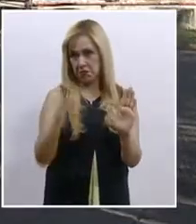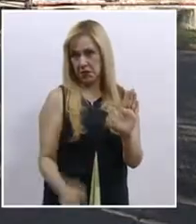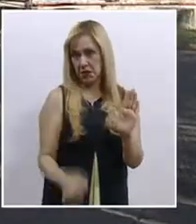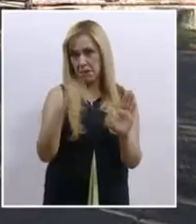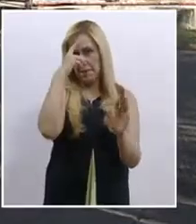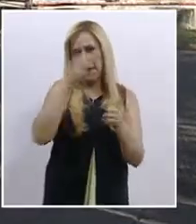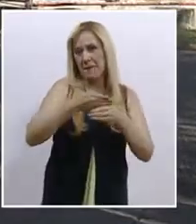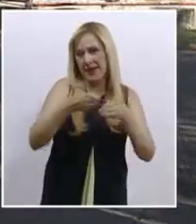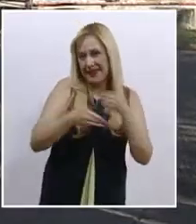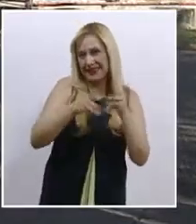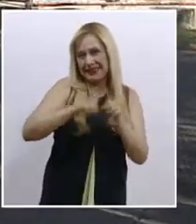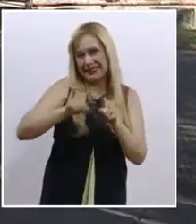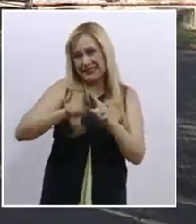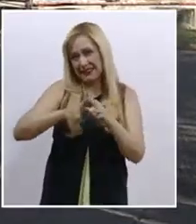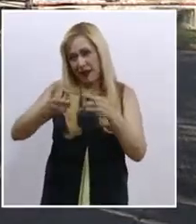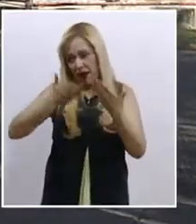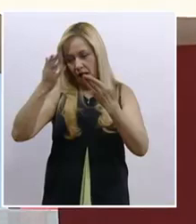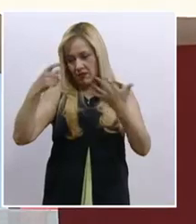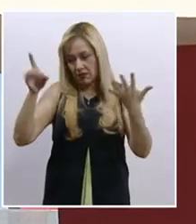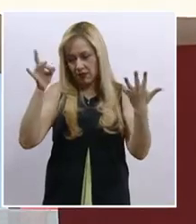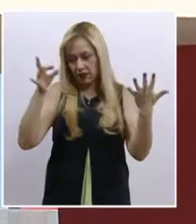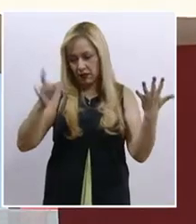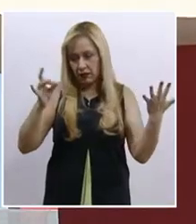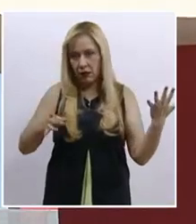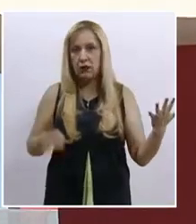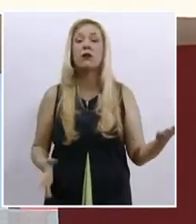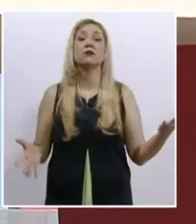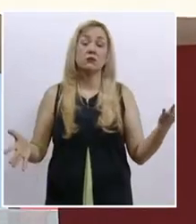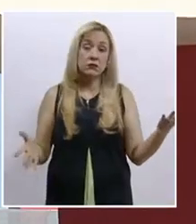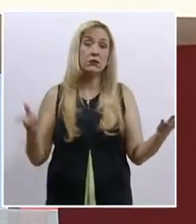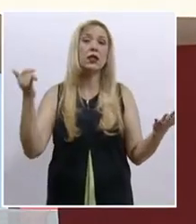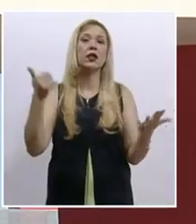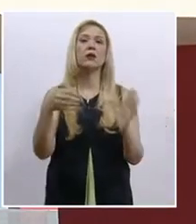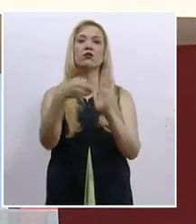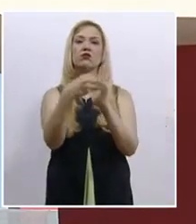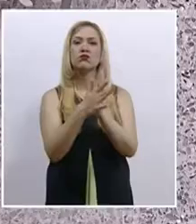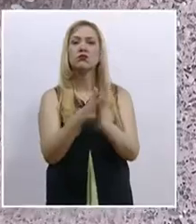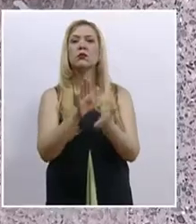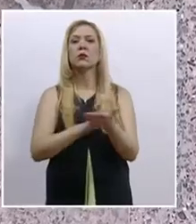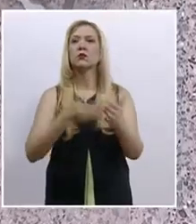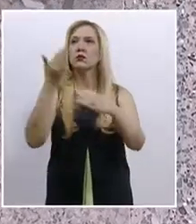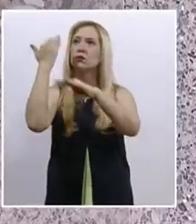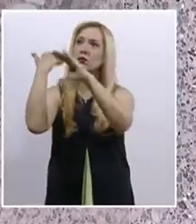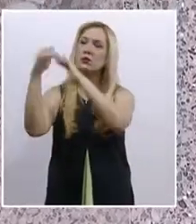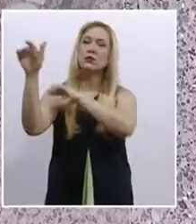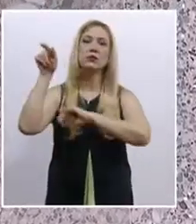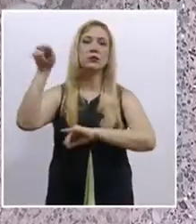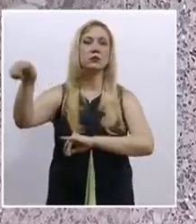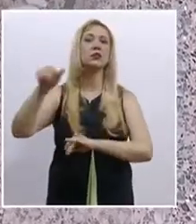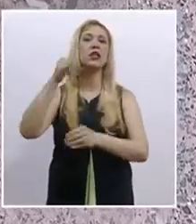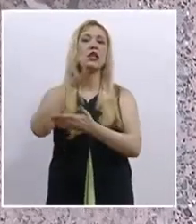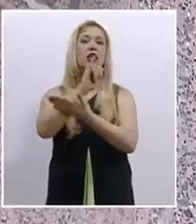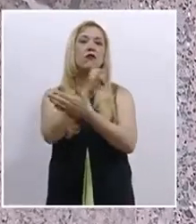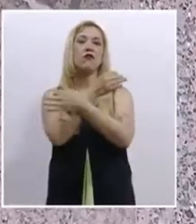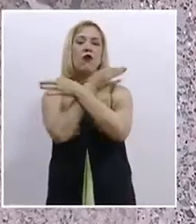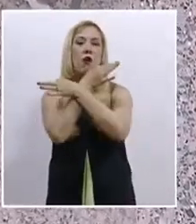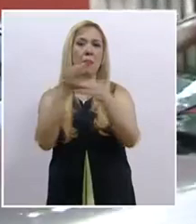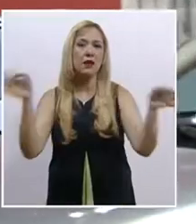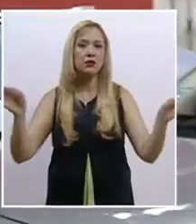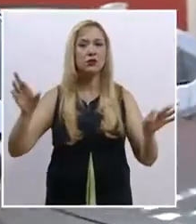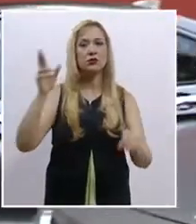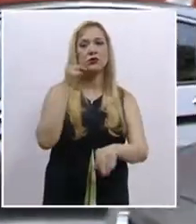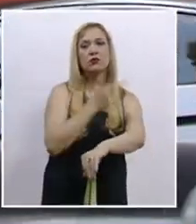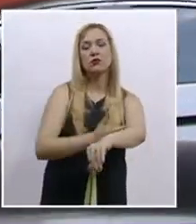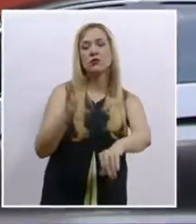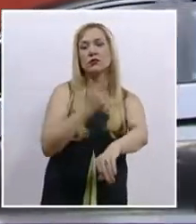contrario, afectan el derecho humano a la libertad de profesión y el registro de los documentos ante el Sistema de Información y Gestión Educativa